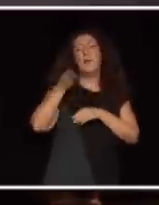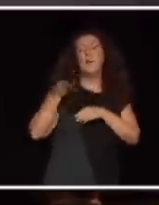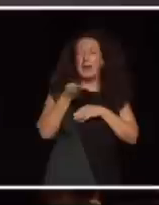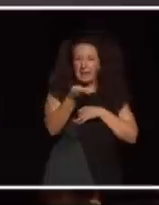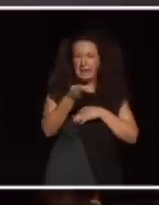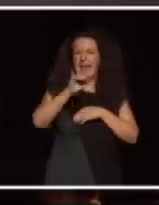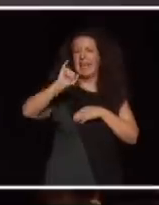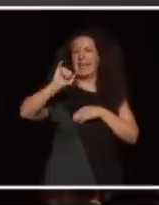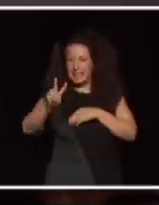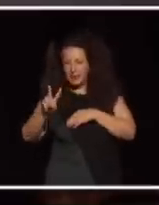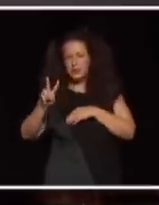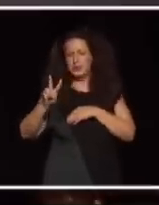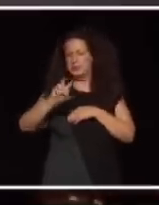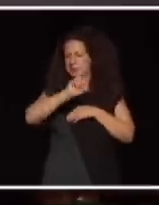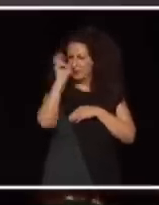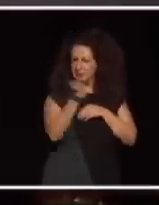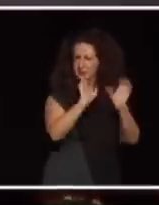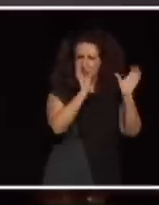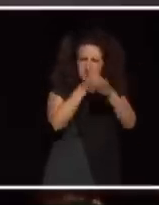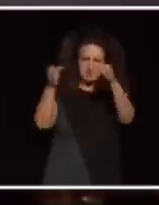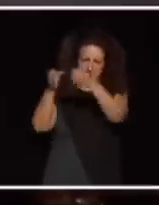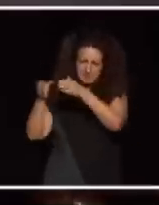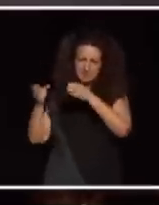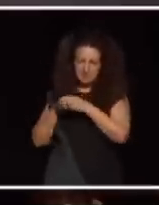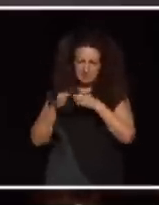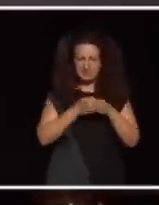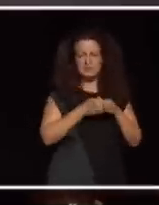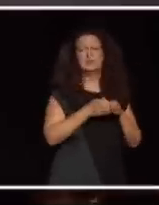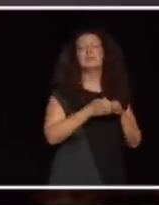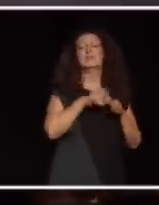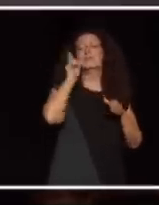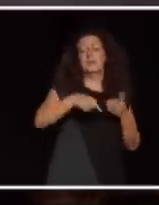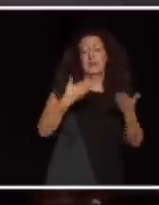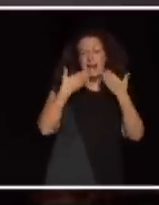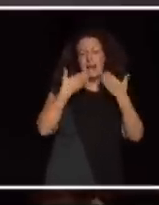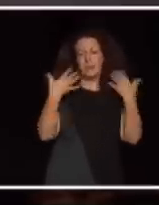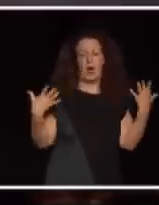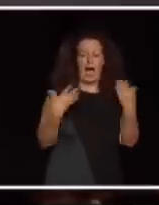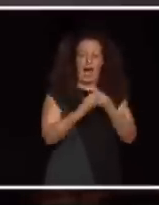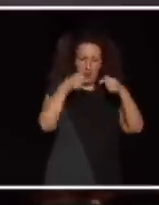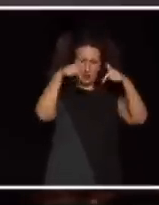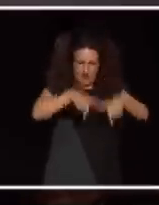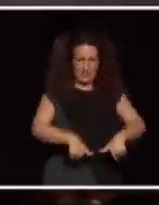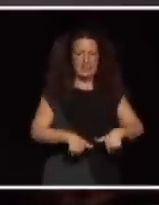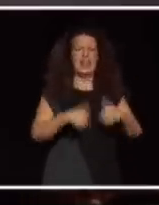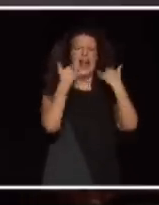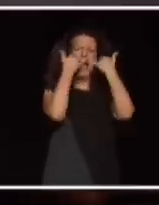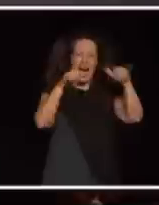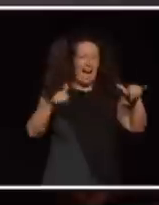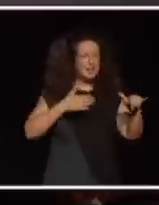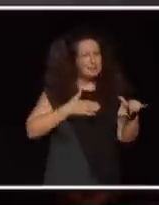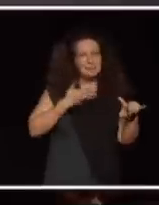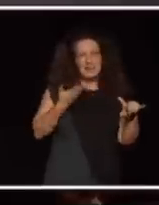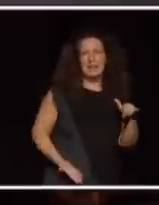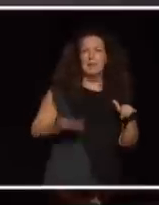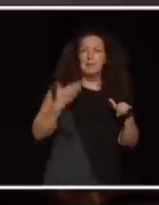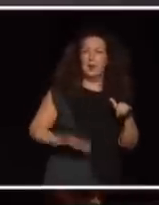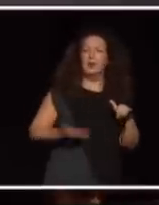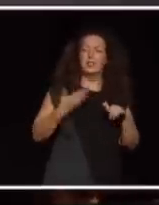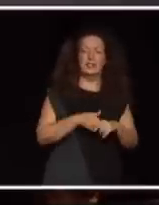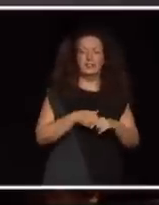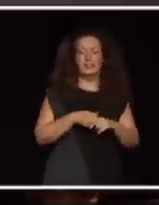Izquierda Unida, del Partido Comunista de España, de En Comú Podem, por acompañarnos en este acto tan importante para